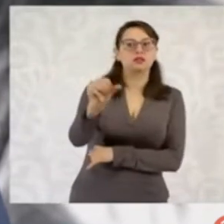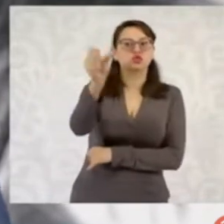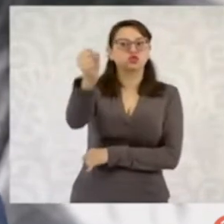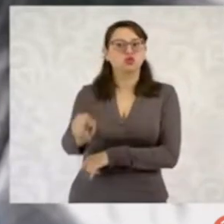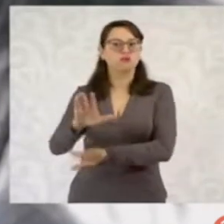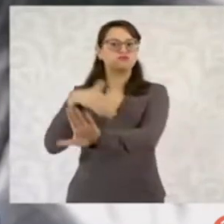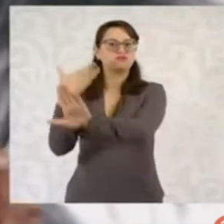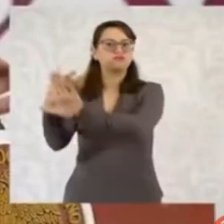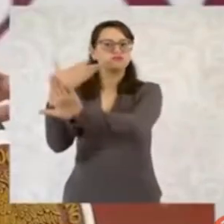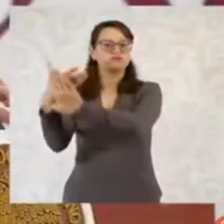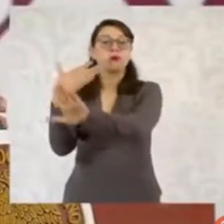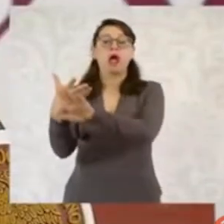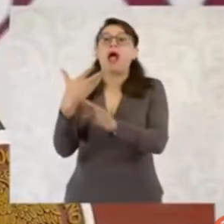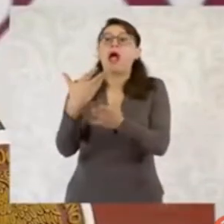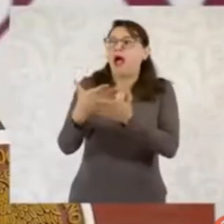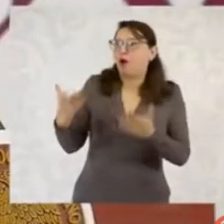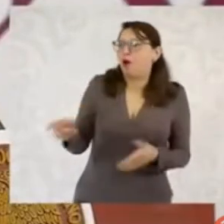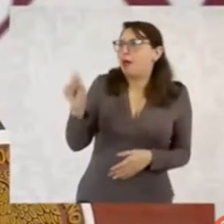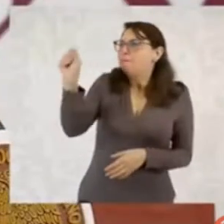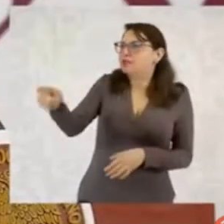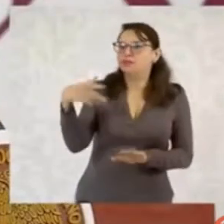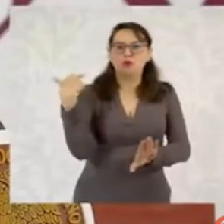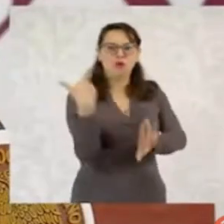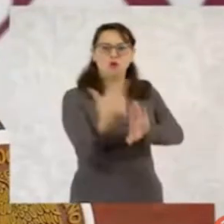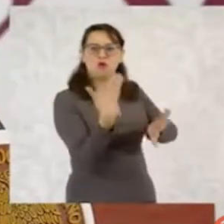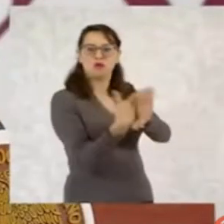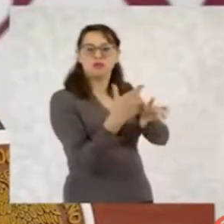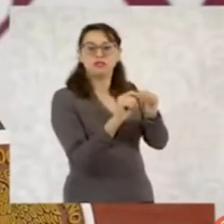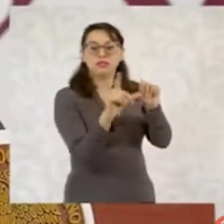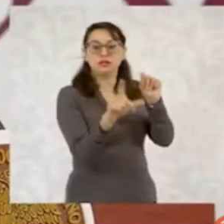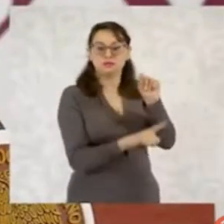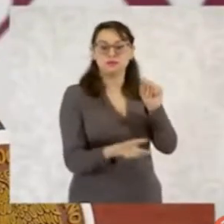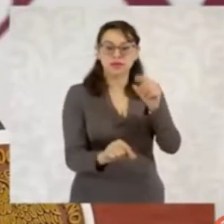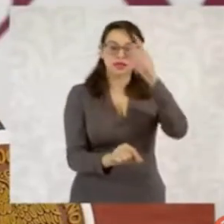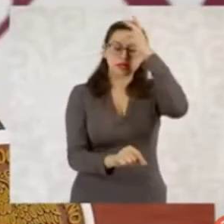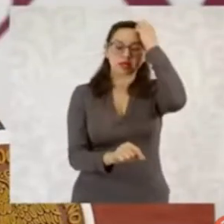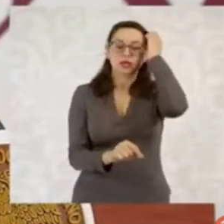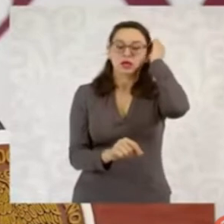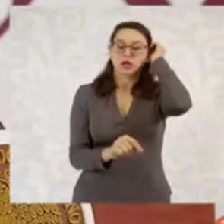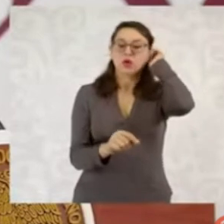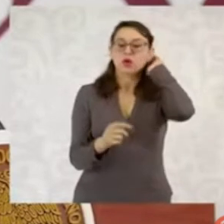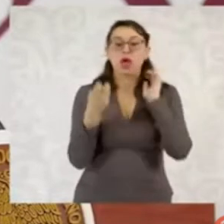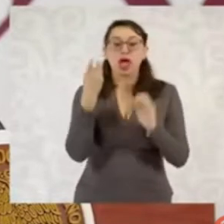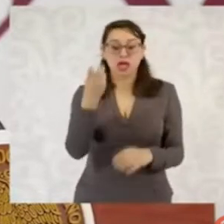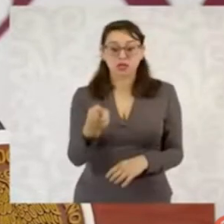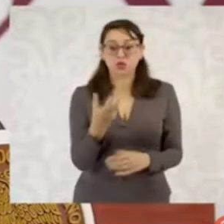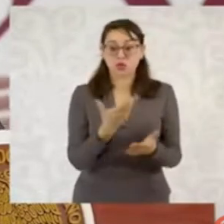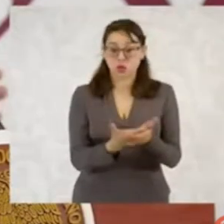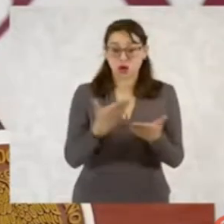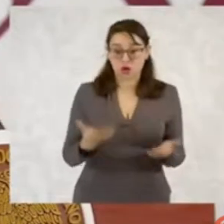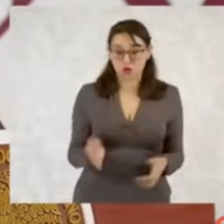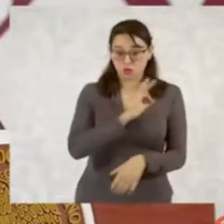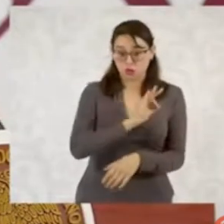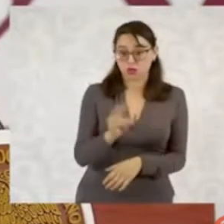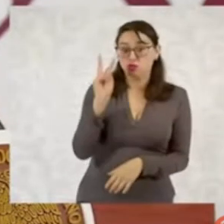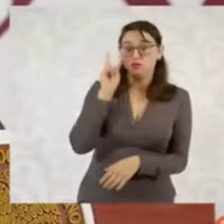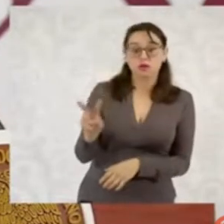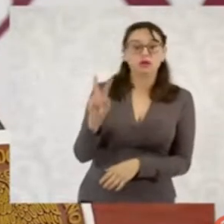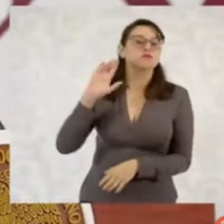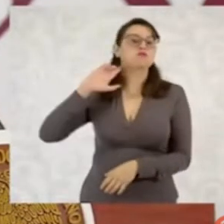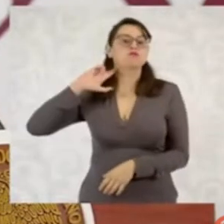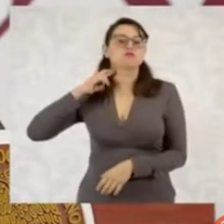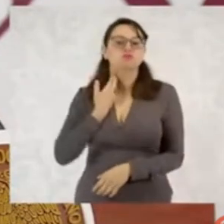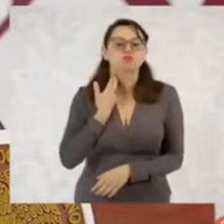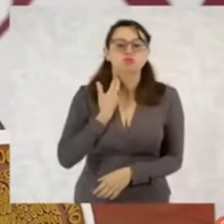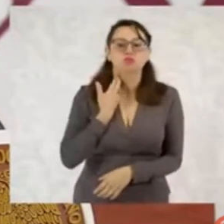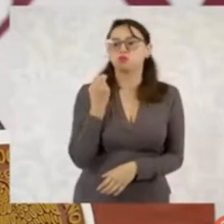sucia digital para poder relacionar cómo los que ahora atacan, los bots, las cuentas que son robots, atacaron